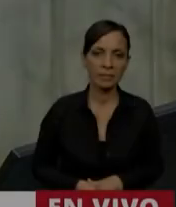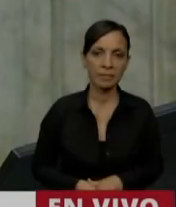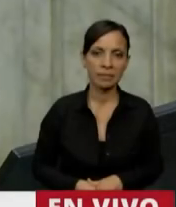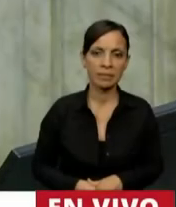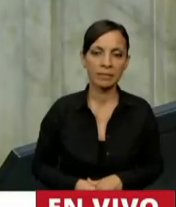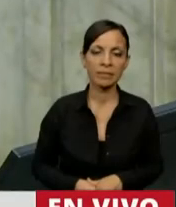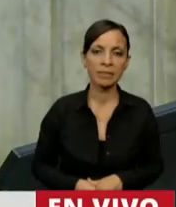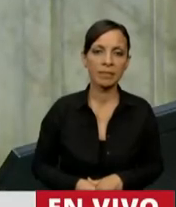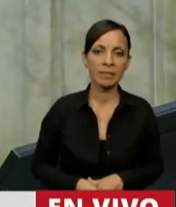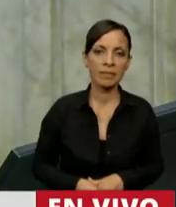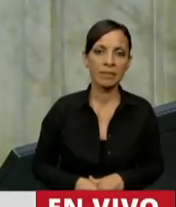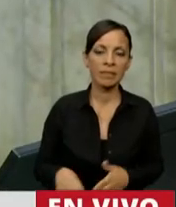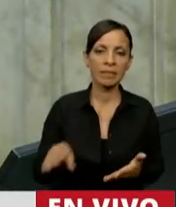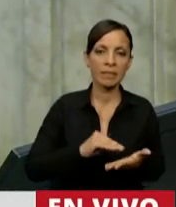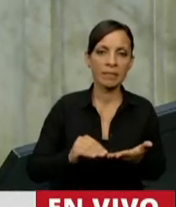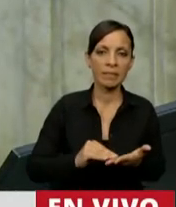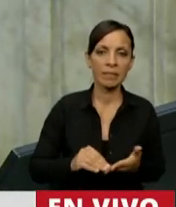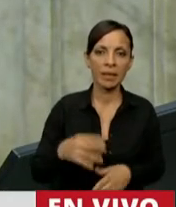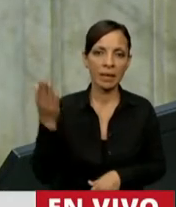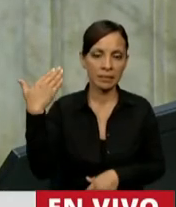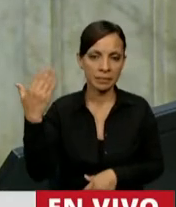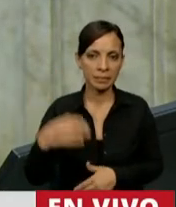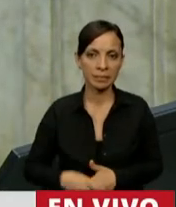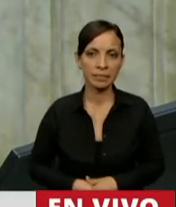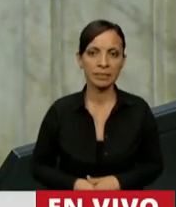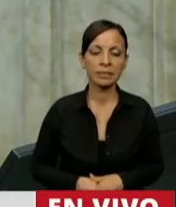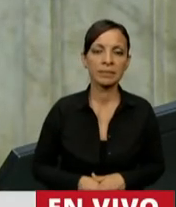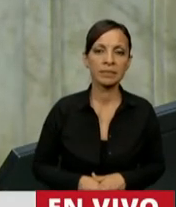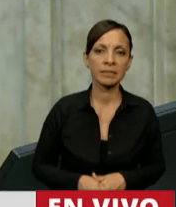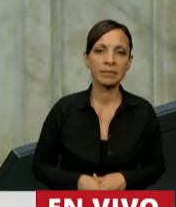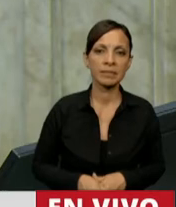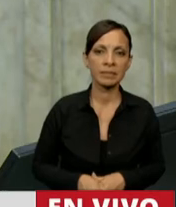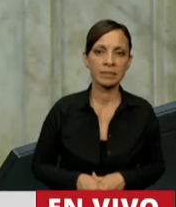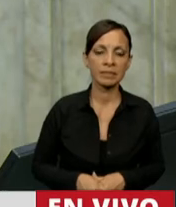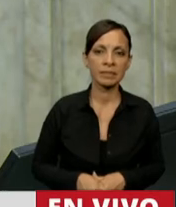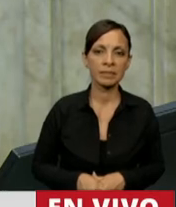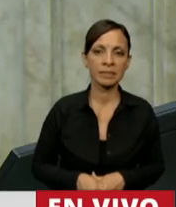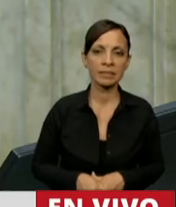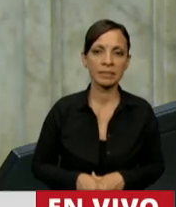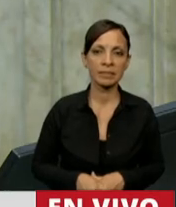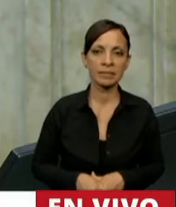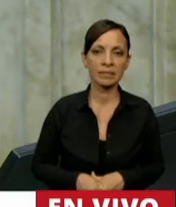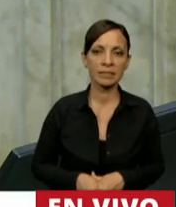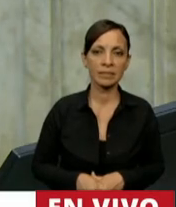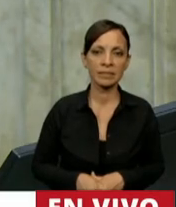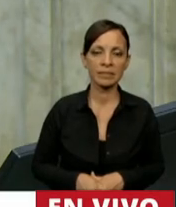tiene la palabra a continuación el diputado luís di giacomo